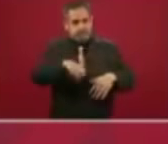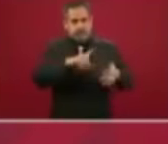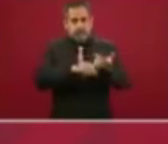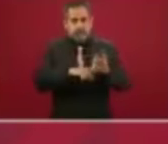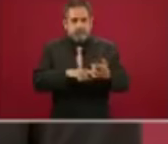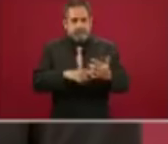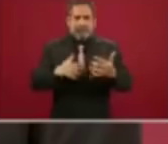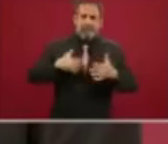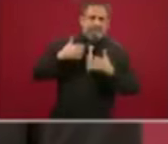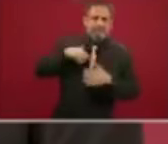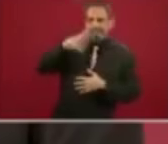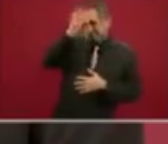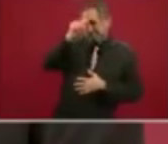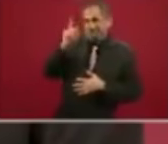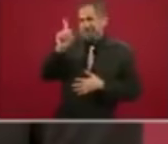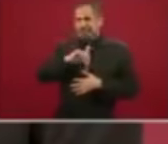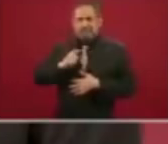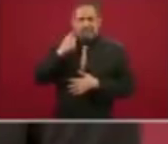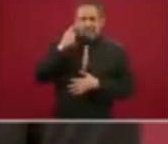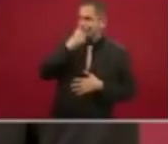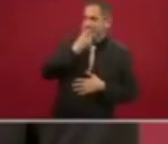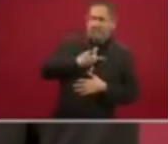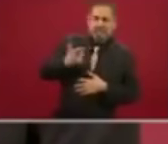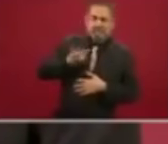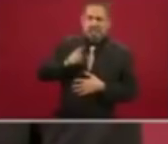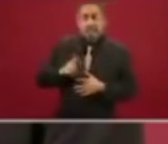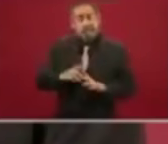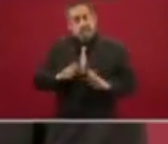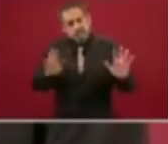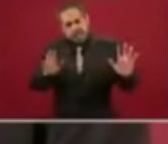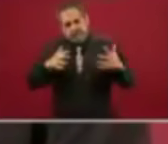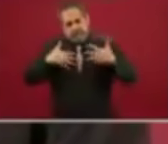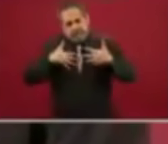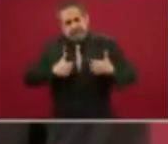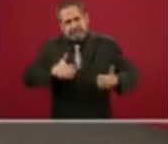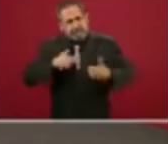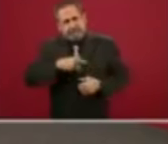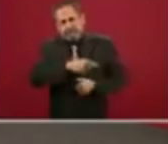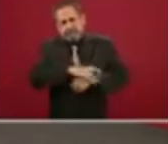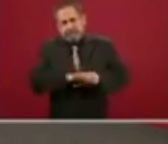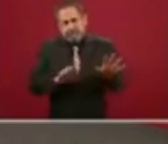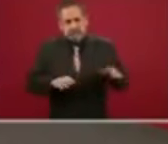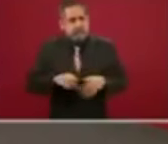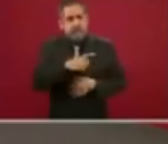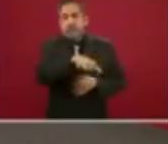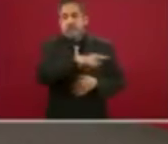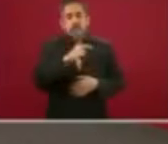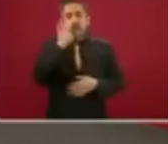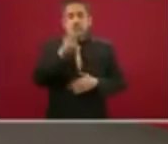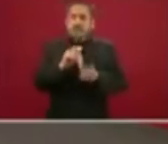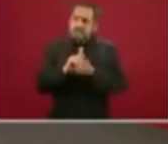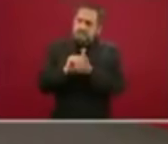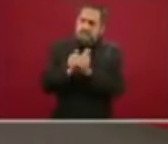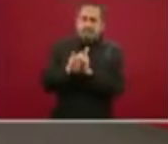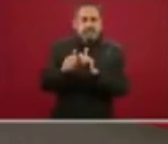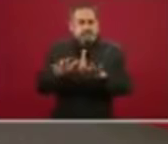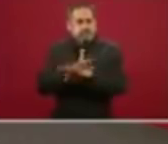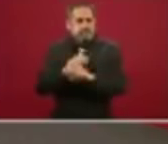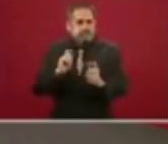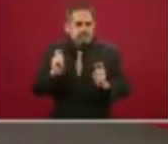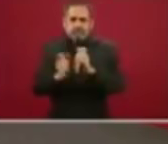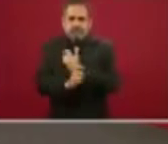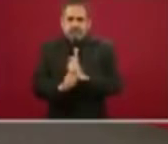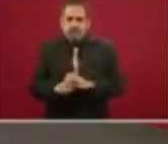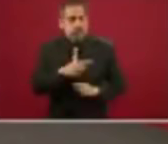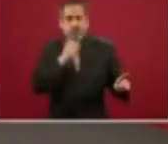no está de acuerdo con lo que estamos haciendo. No quieren la transformación, pero así